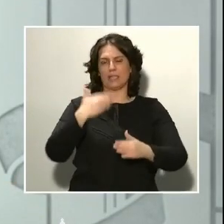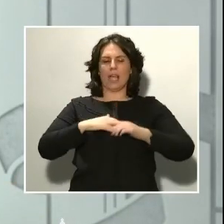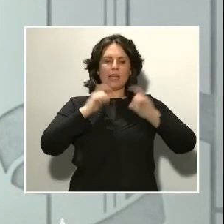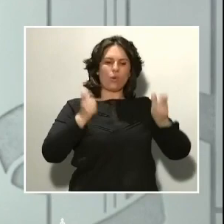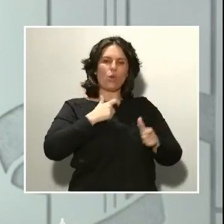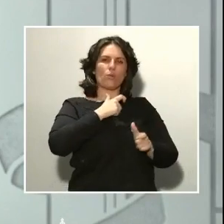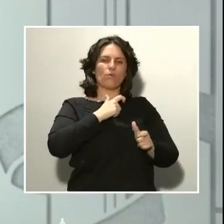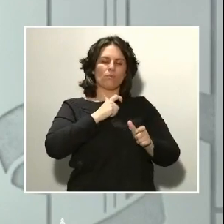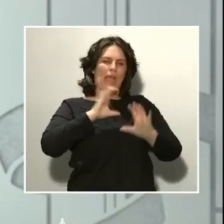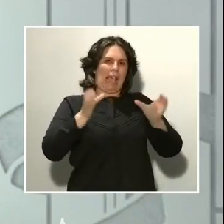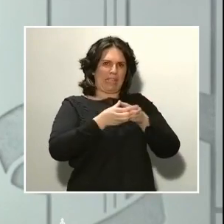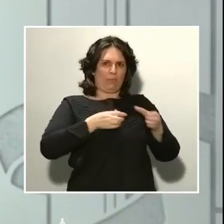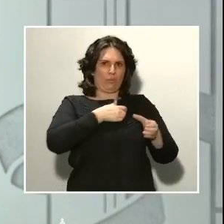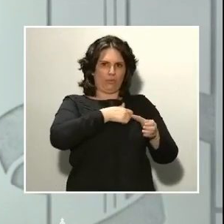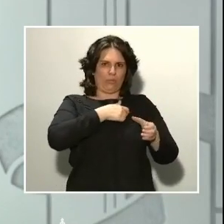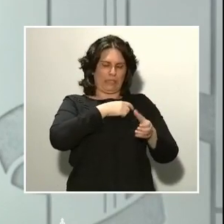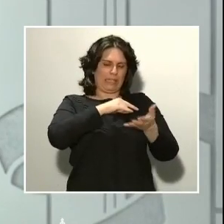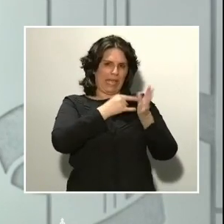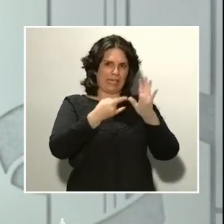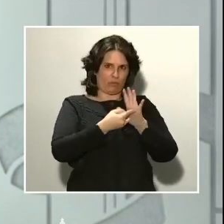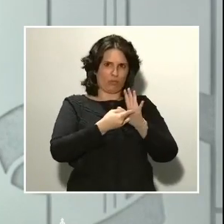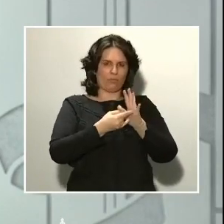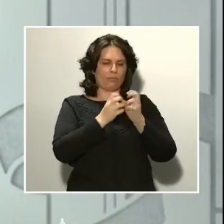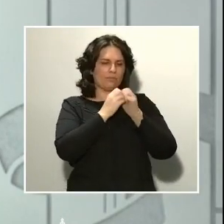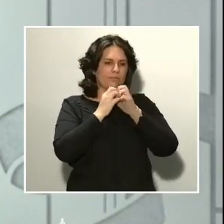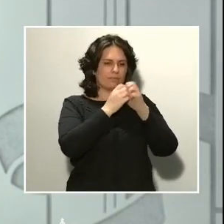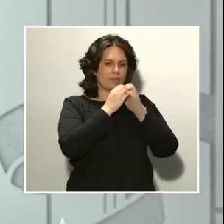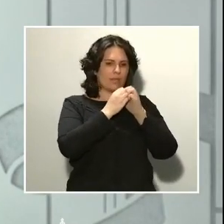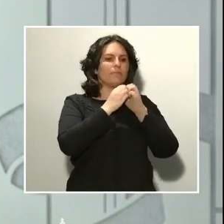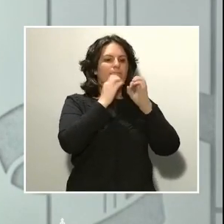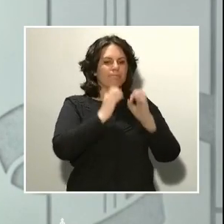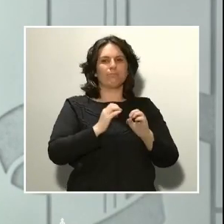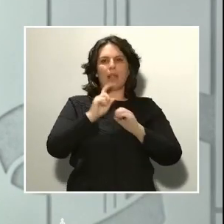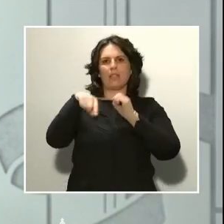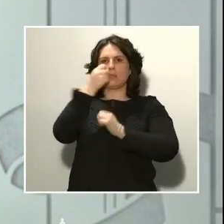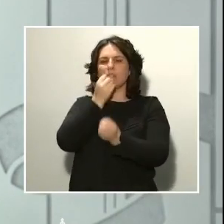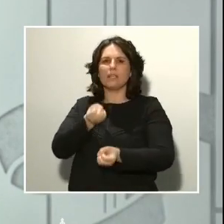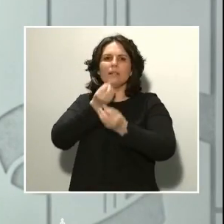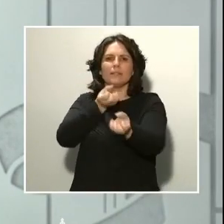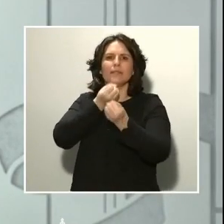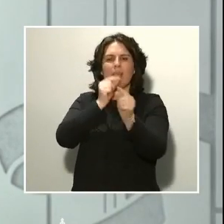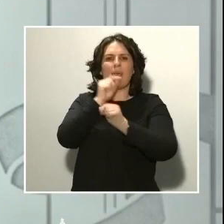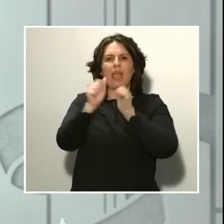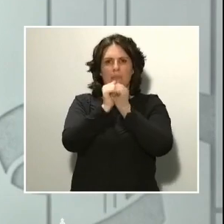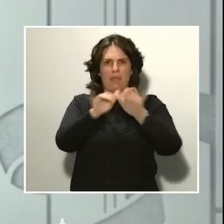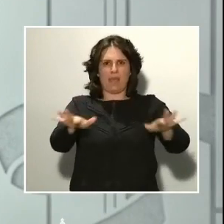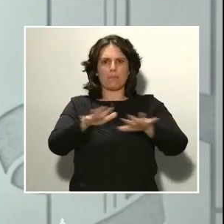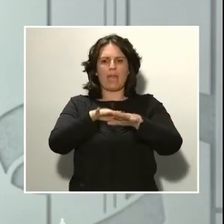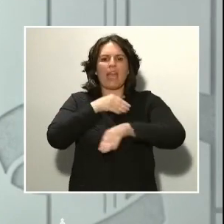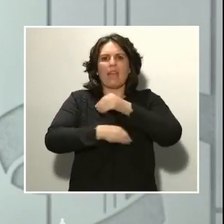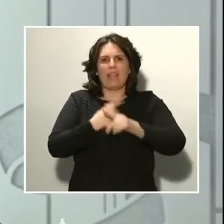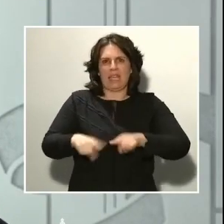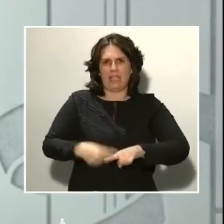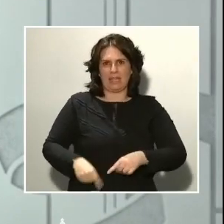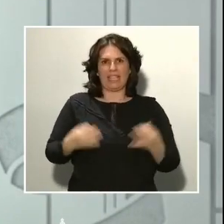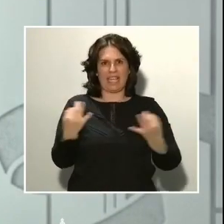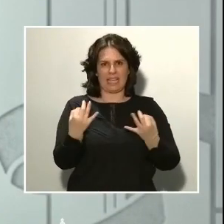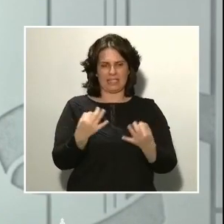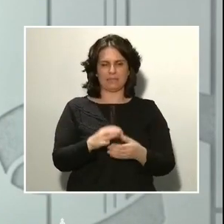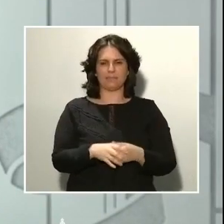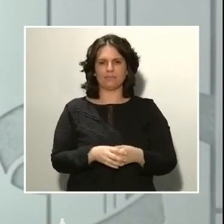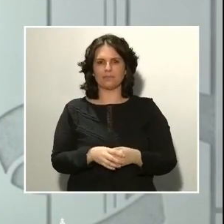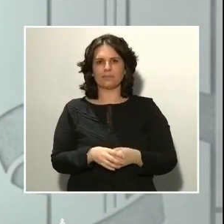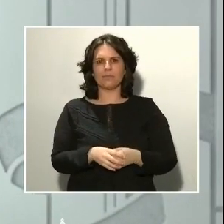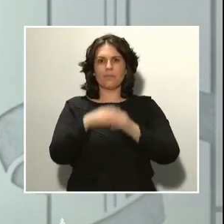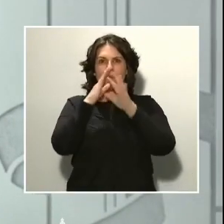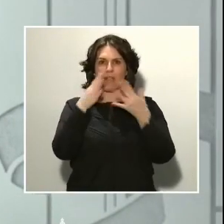información sobre la evolución de esta epidemia y las acciones que se están realizando. Ahora mismo, nivel nacional,